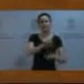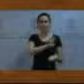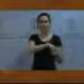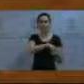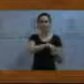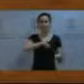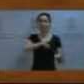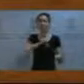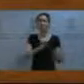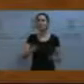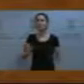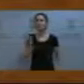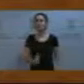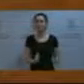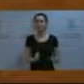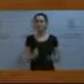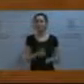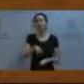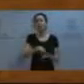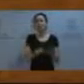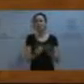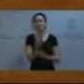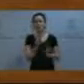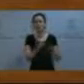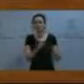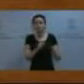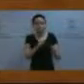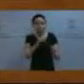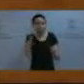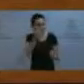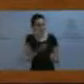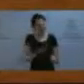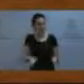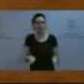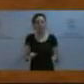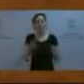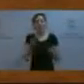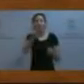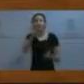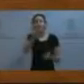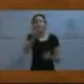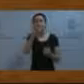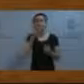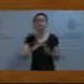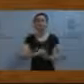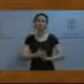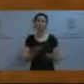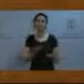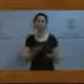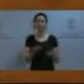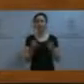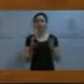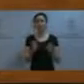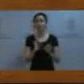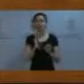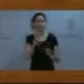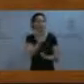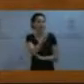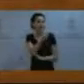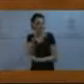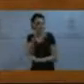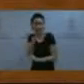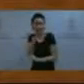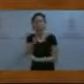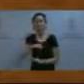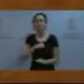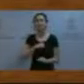las residencias y centros de día del ERA. Dicho esto, señora consejera, nos gustaría conocer si considera suficientes el número de inspecciones realizadas en las residencias